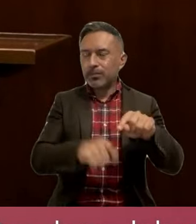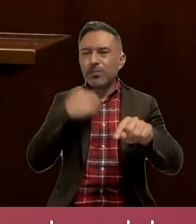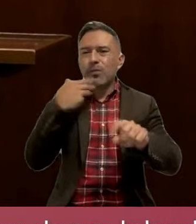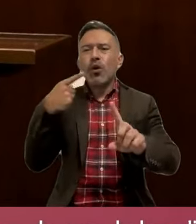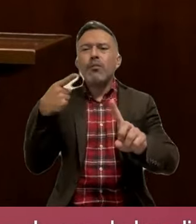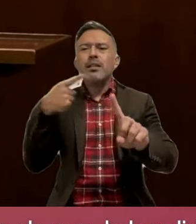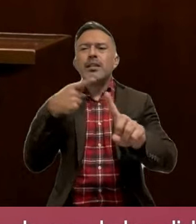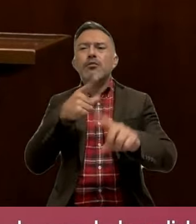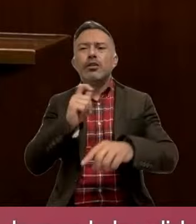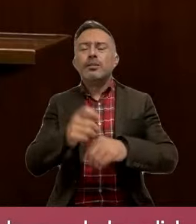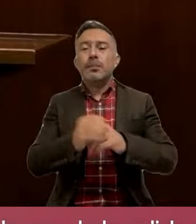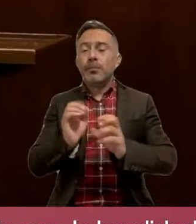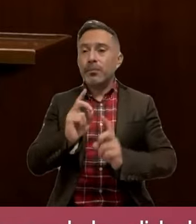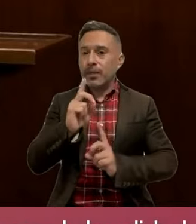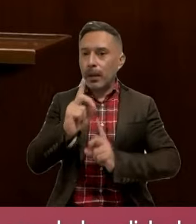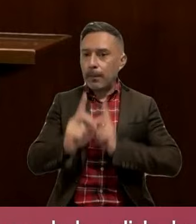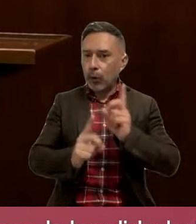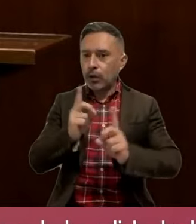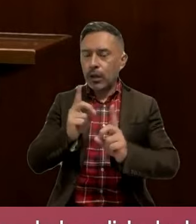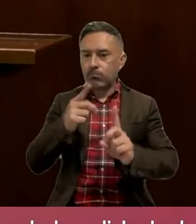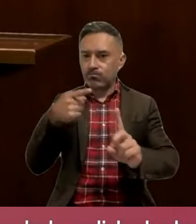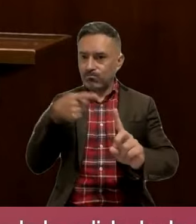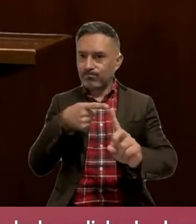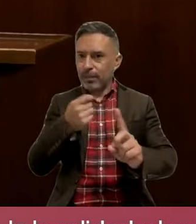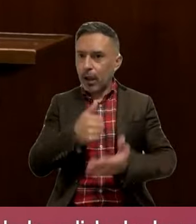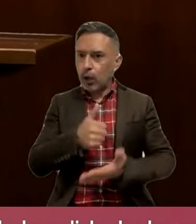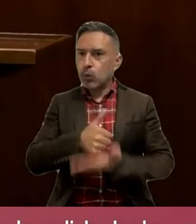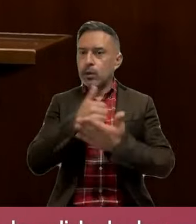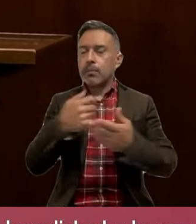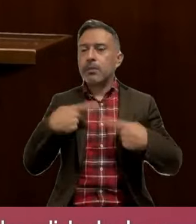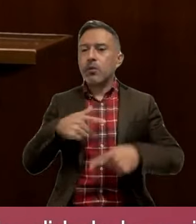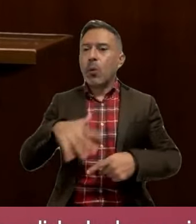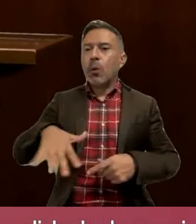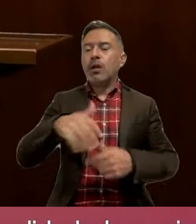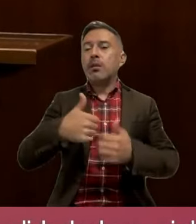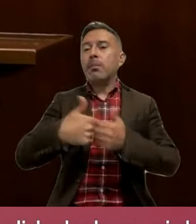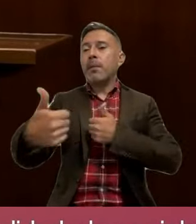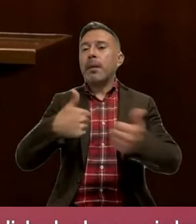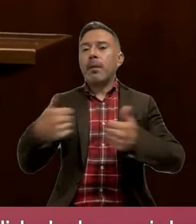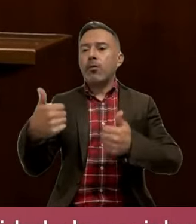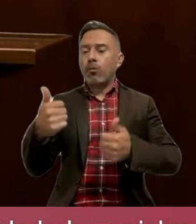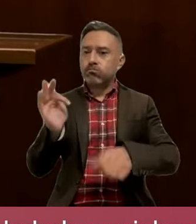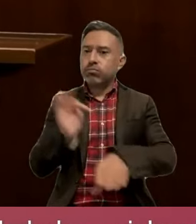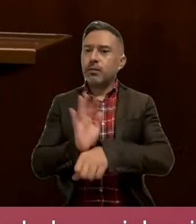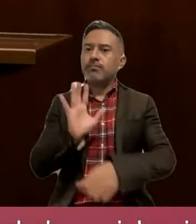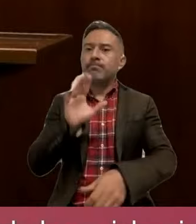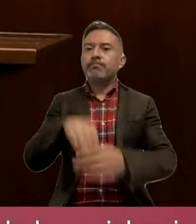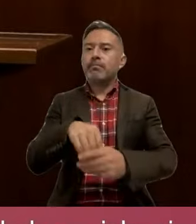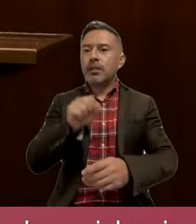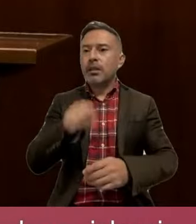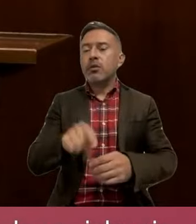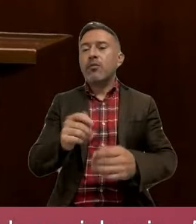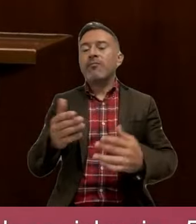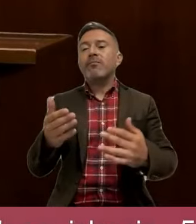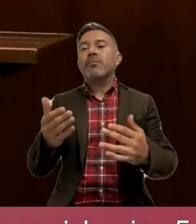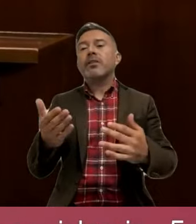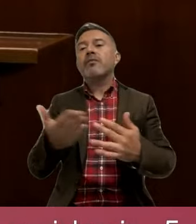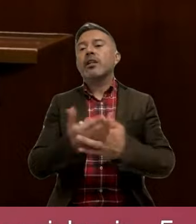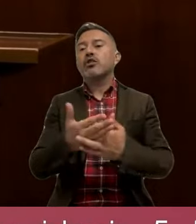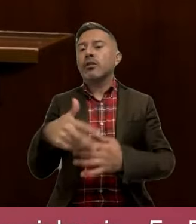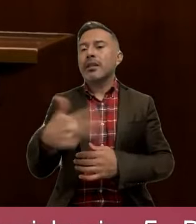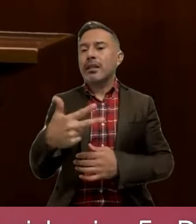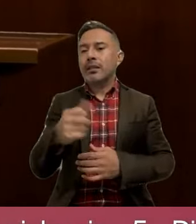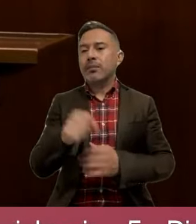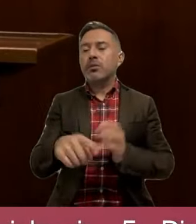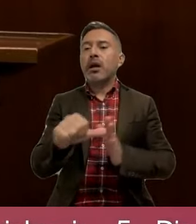que el deporte sea un referente de integración y convivencia social y adicionar la fracción 13 al artículo 2